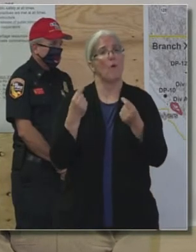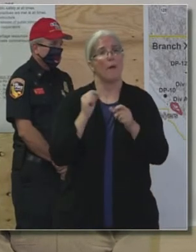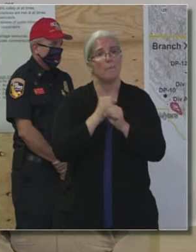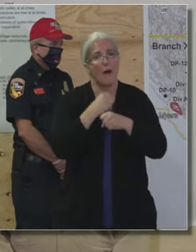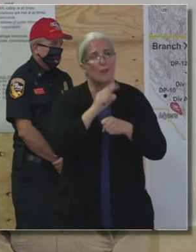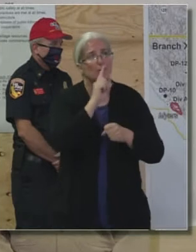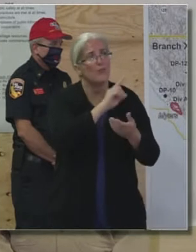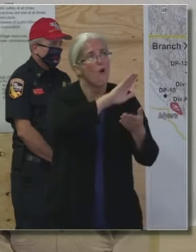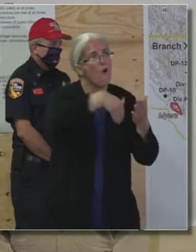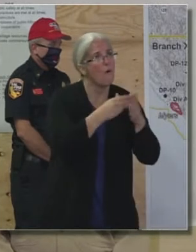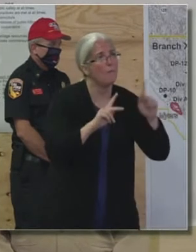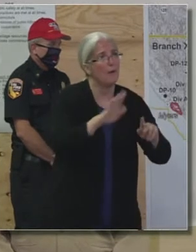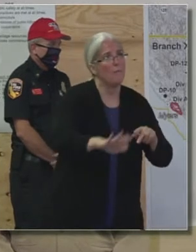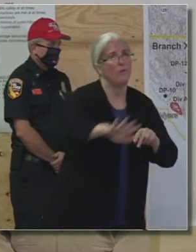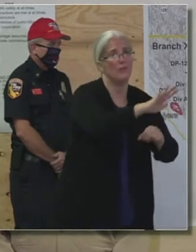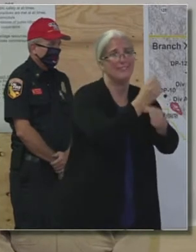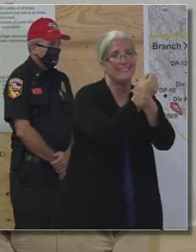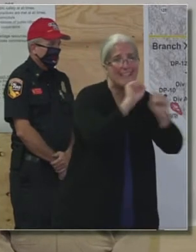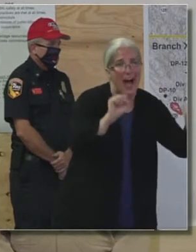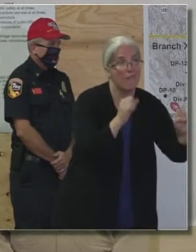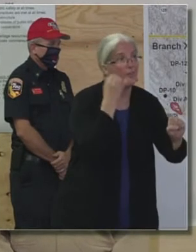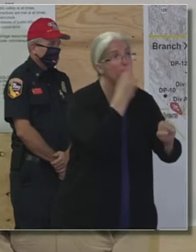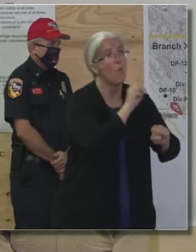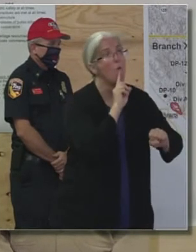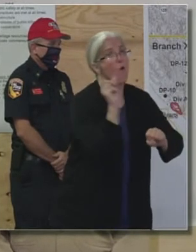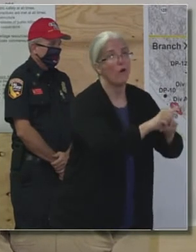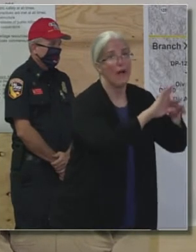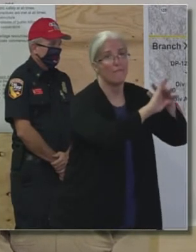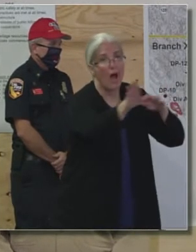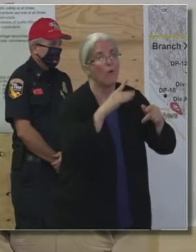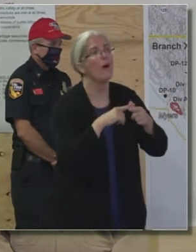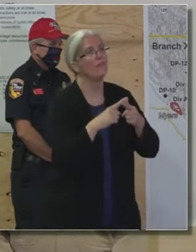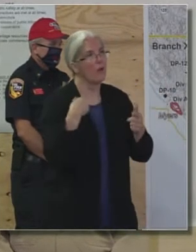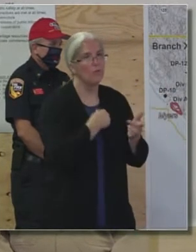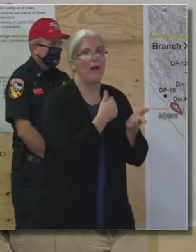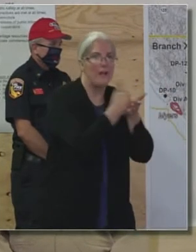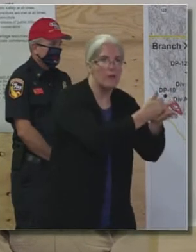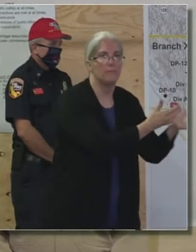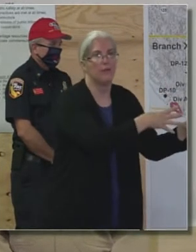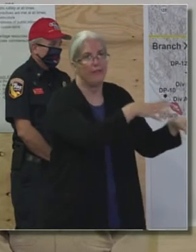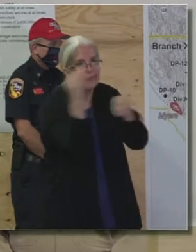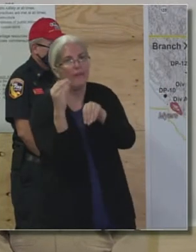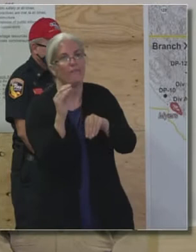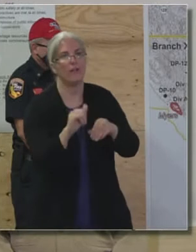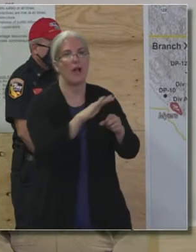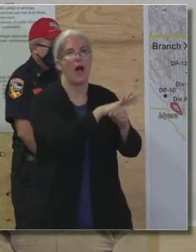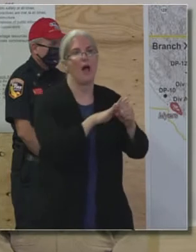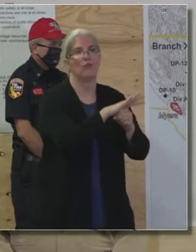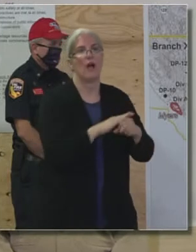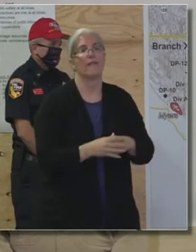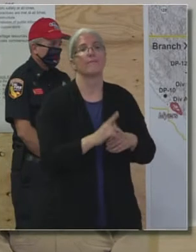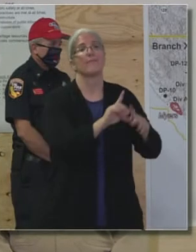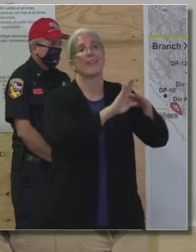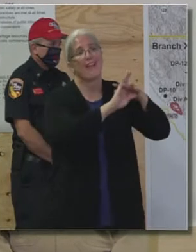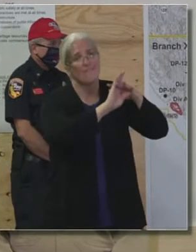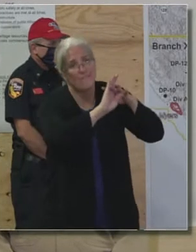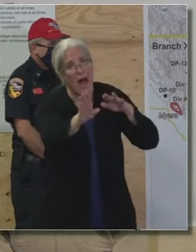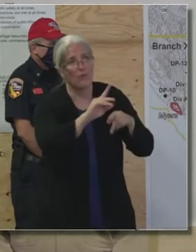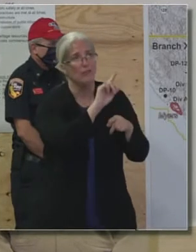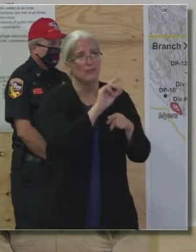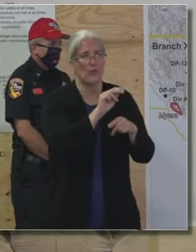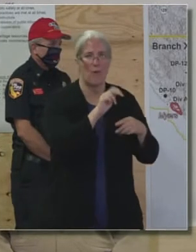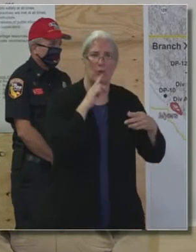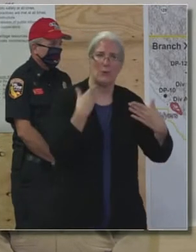peligro queremos que evacúen cuando se les ordene evacuar las zonas de evacuación son peligrosas contienen muchos peligros para el